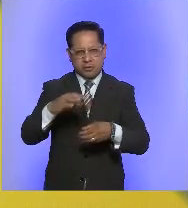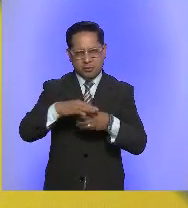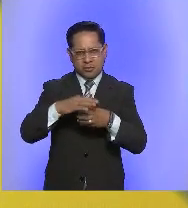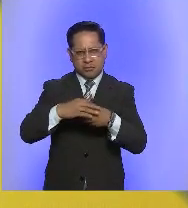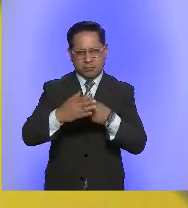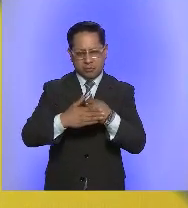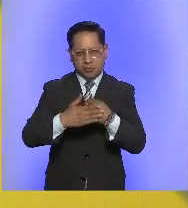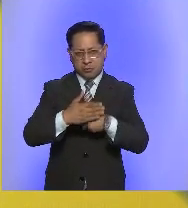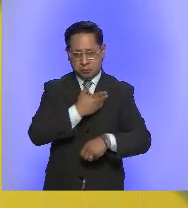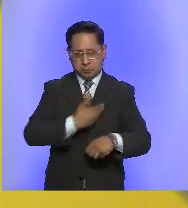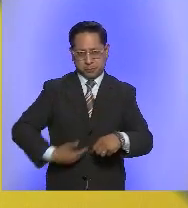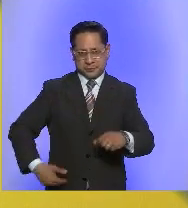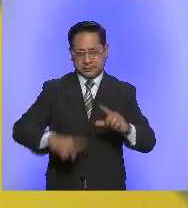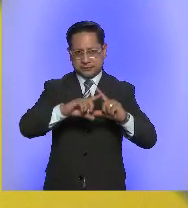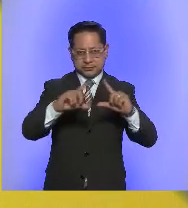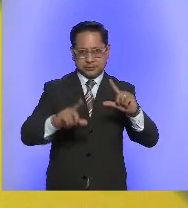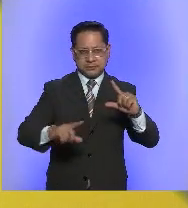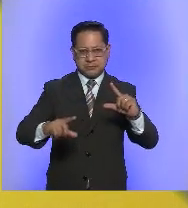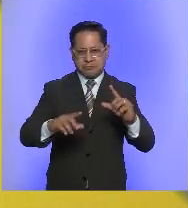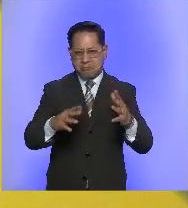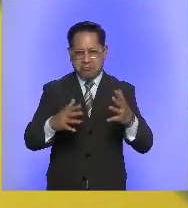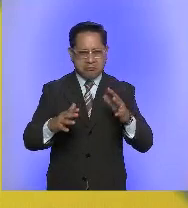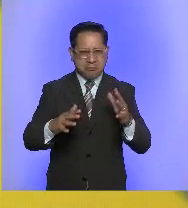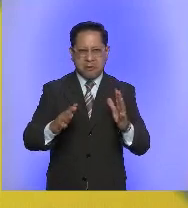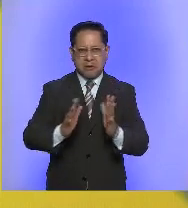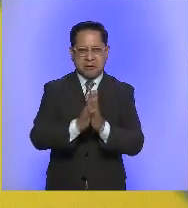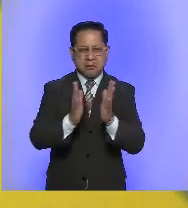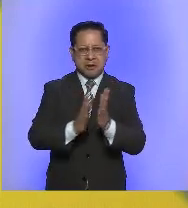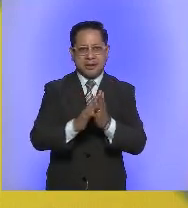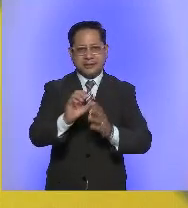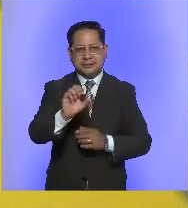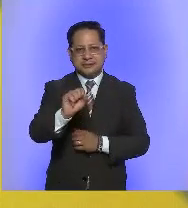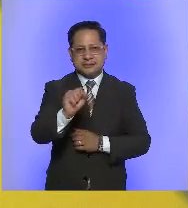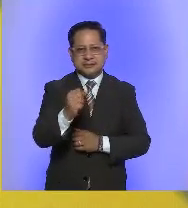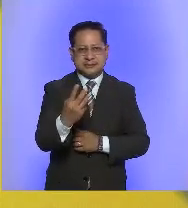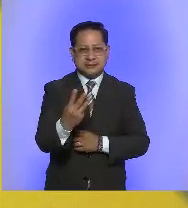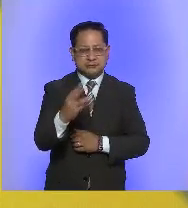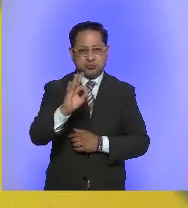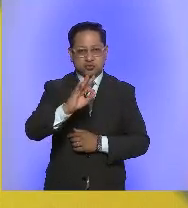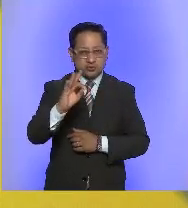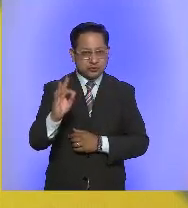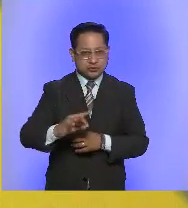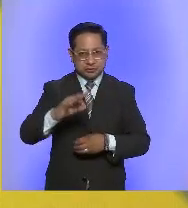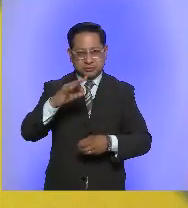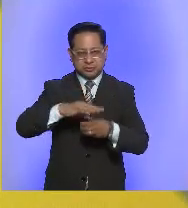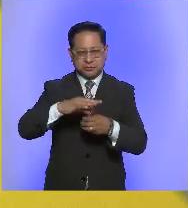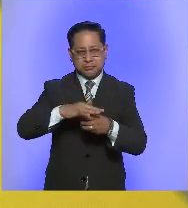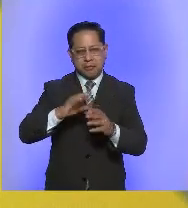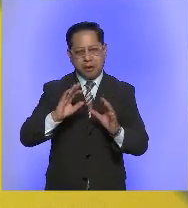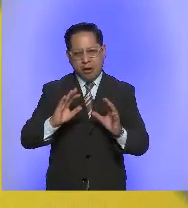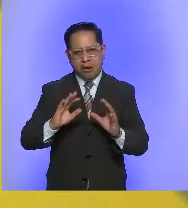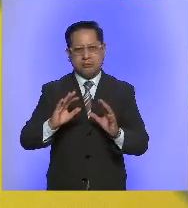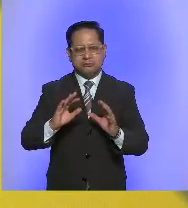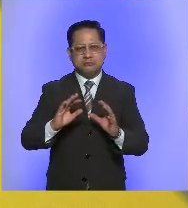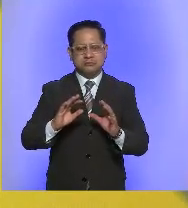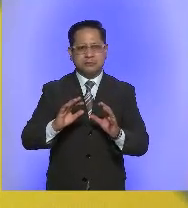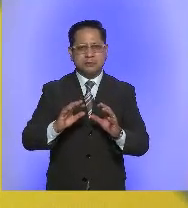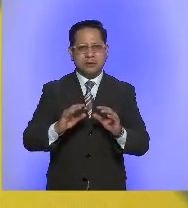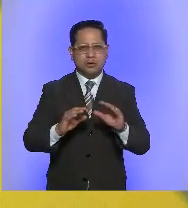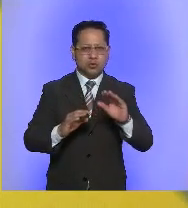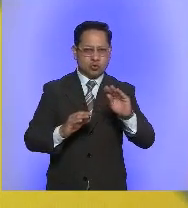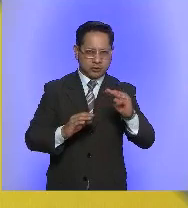promedio es el 63%, con excepción, por supuesto, de la del 1994, donde se